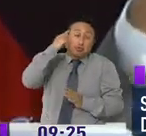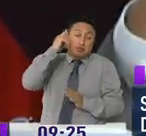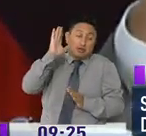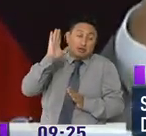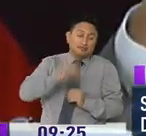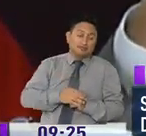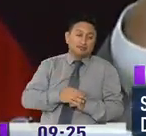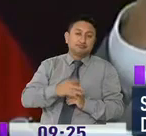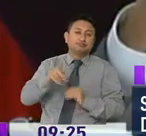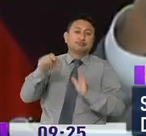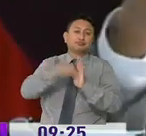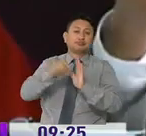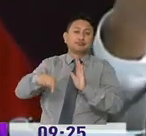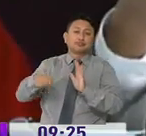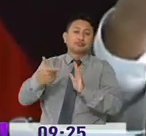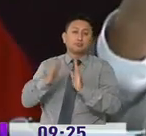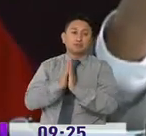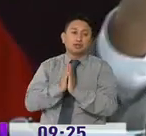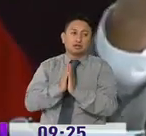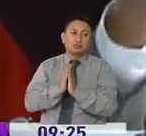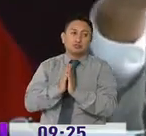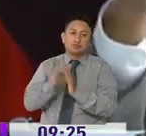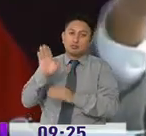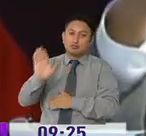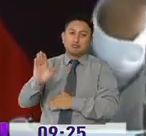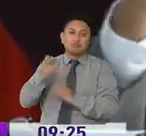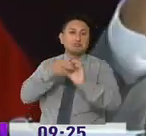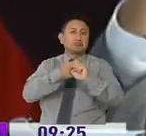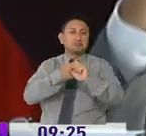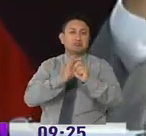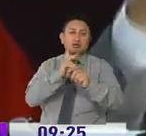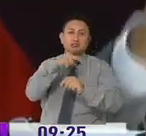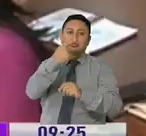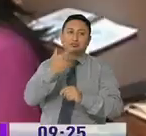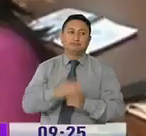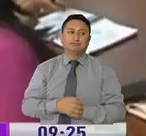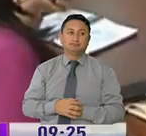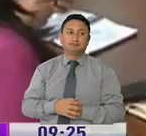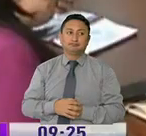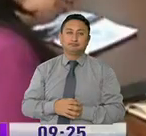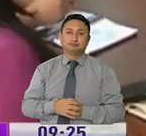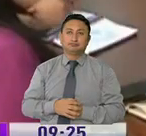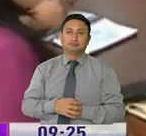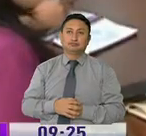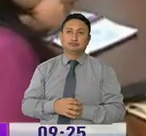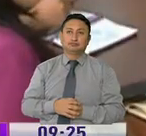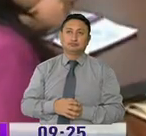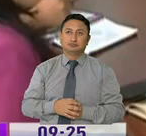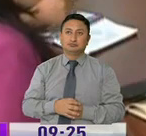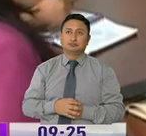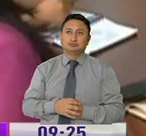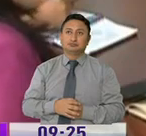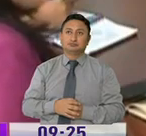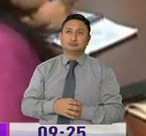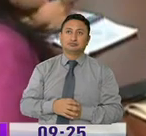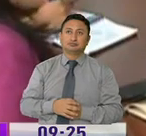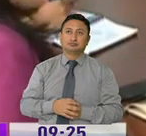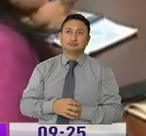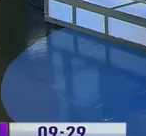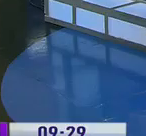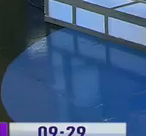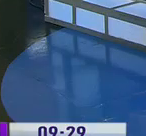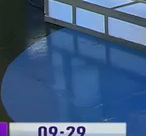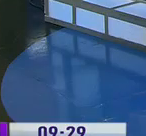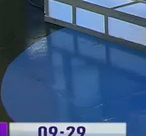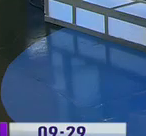doctor Bisueta presentará su renuncia en los próximos días. Informó Héctor Romero.